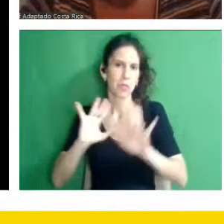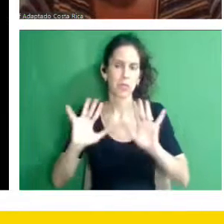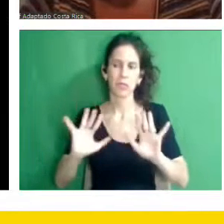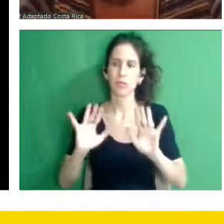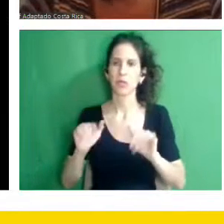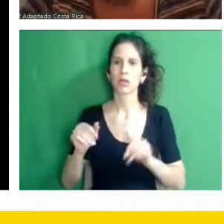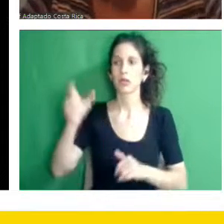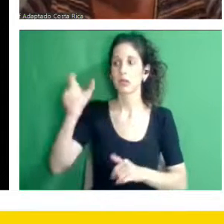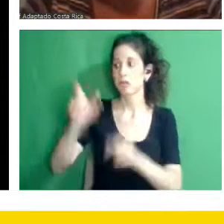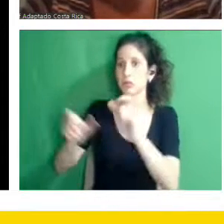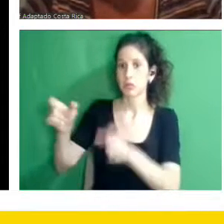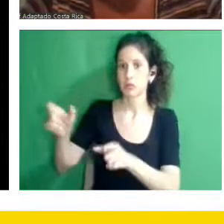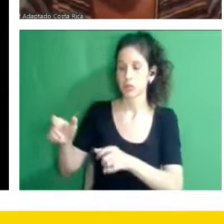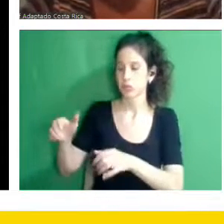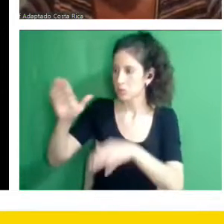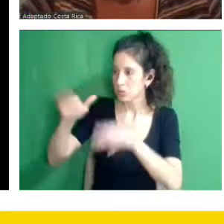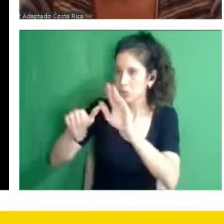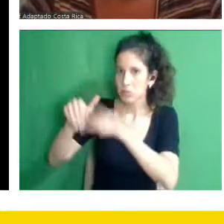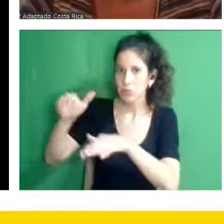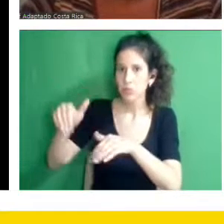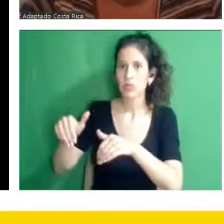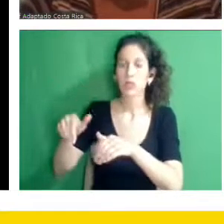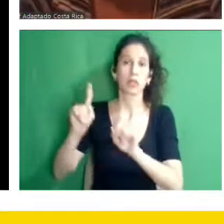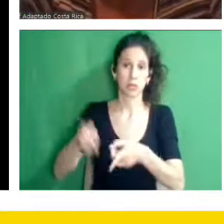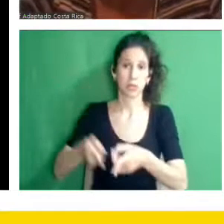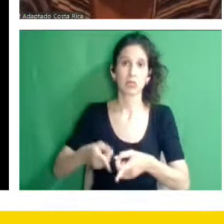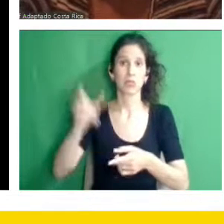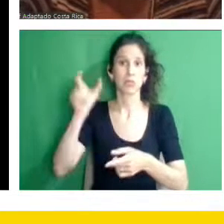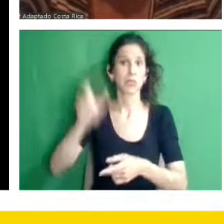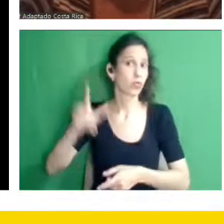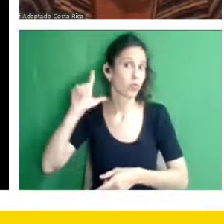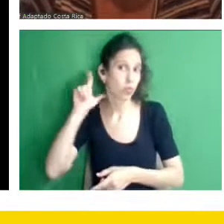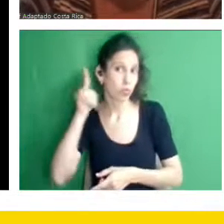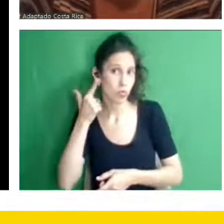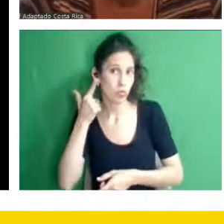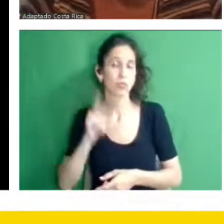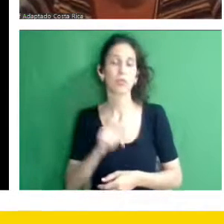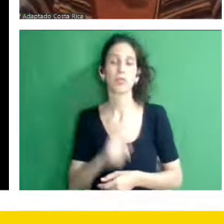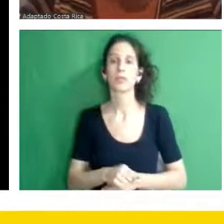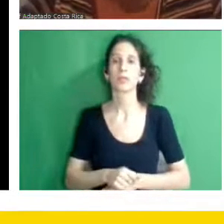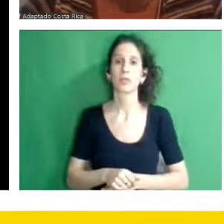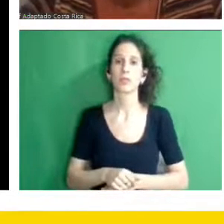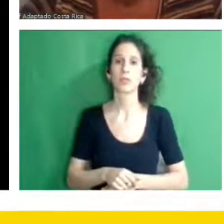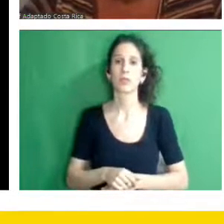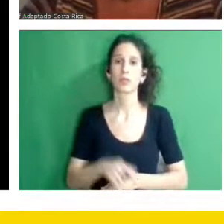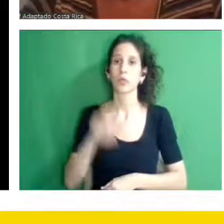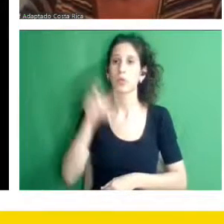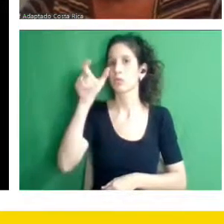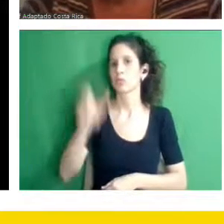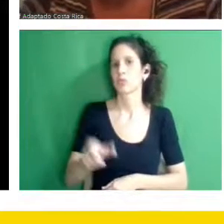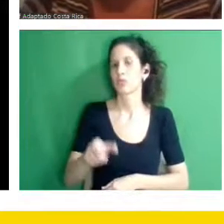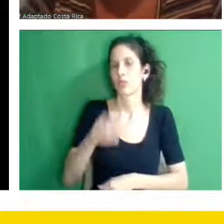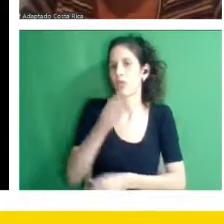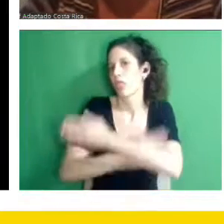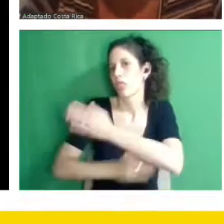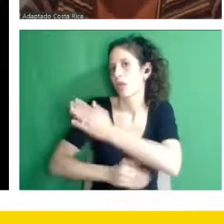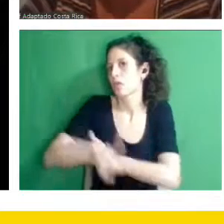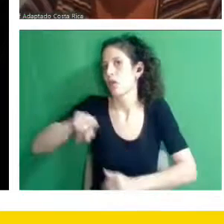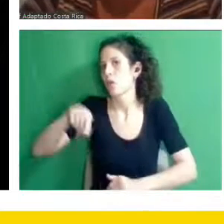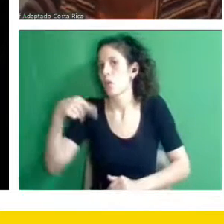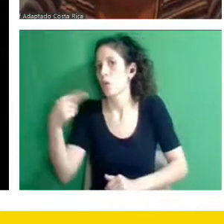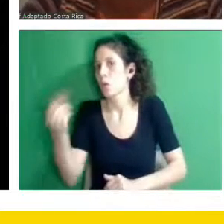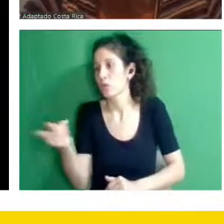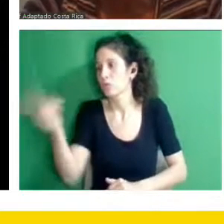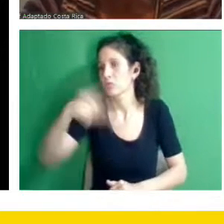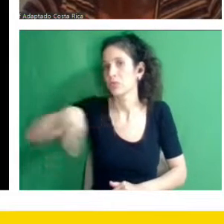competitiva, personas sordas también, ¿verdad? Pero que tienen alguna condición de discapacidad y que solamente quieren surfear. Pasamos a la